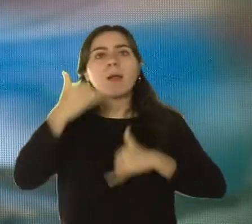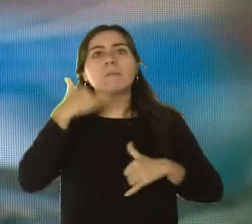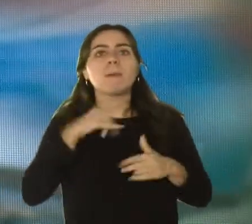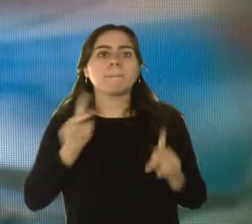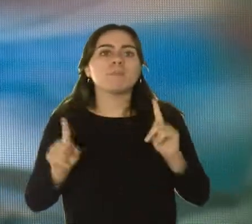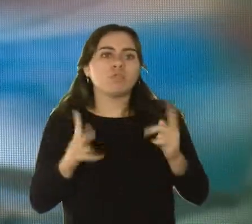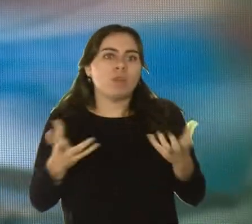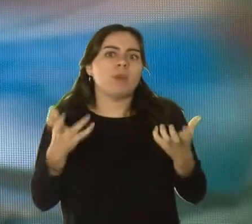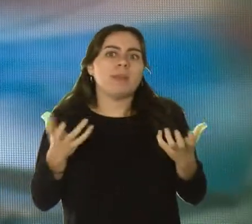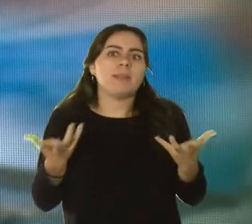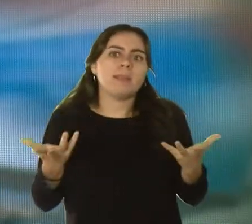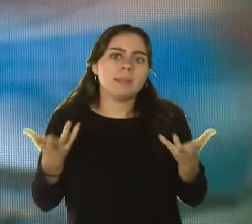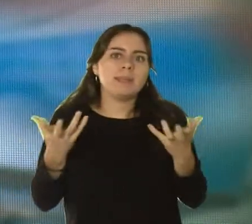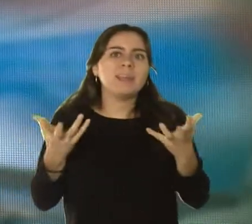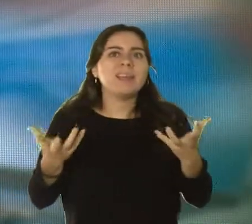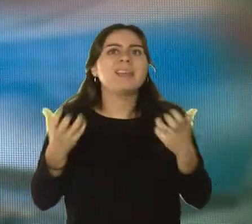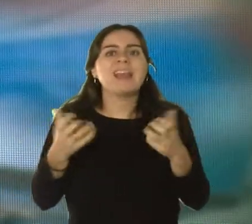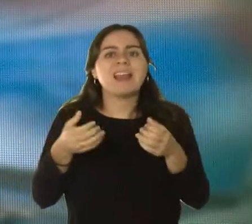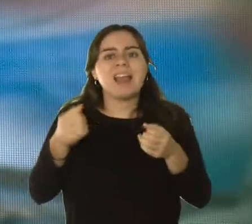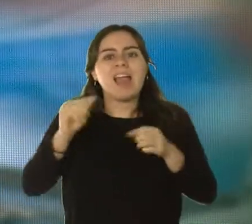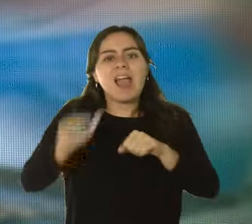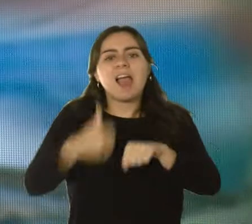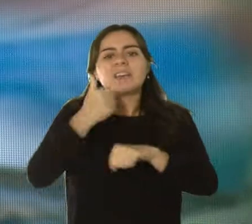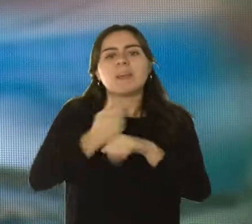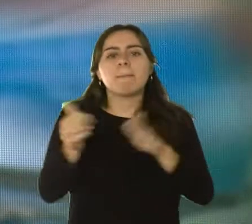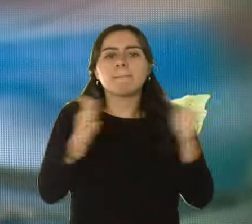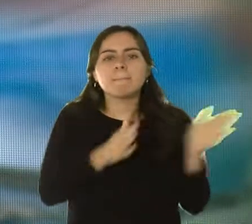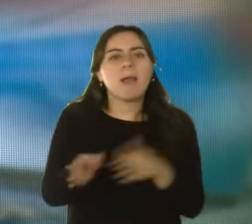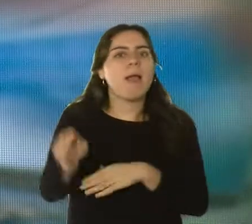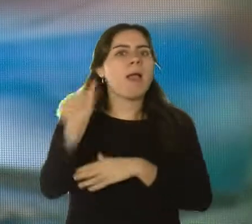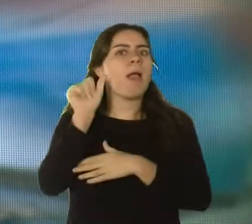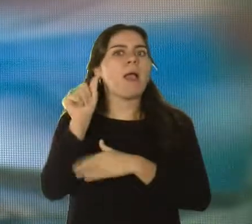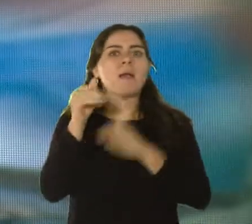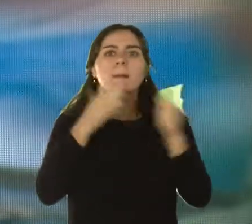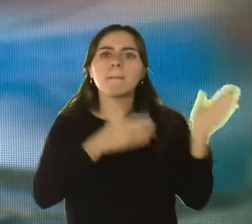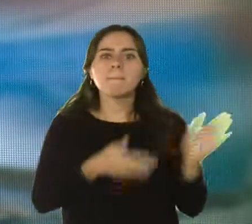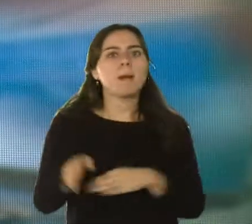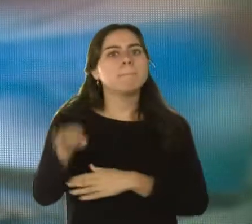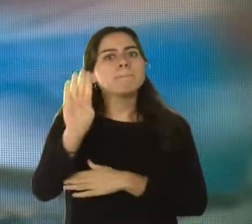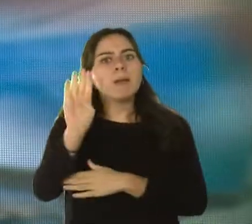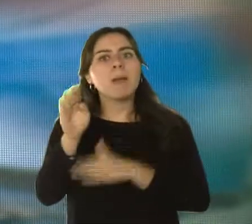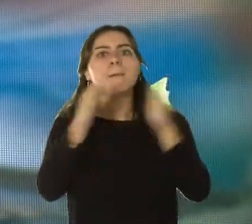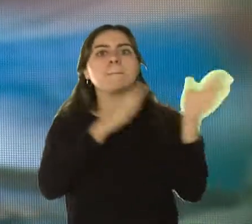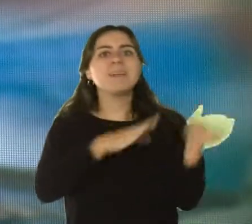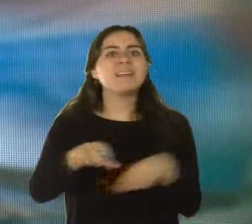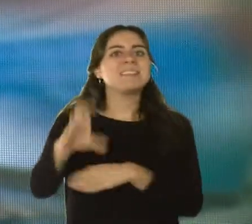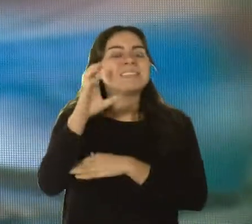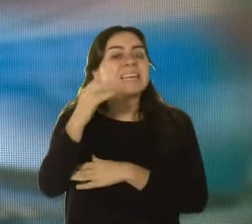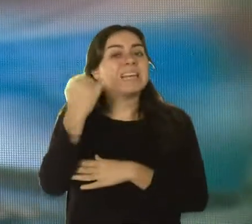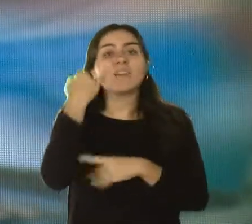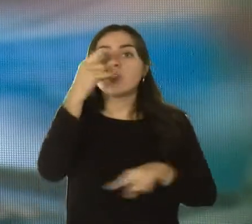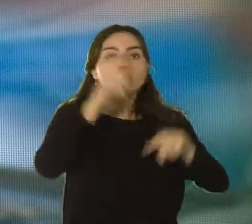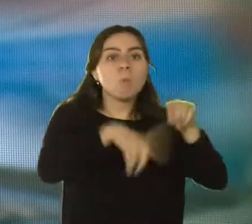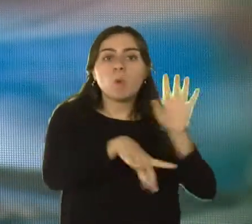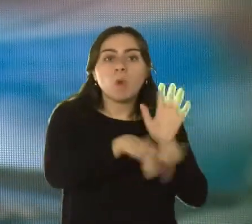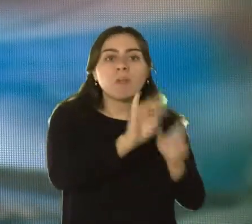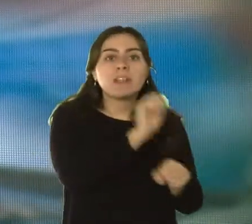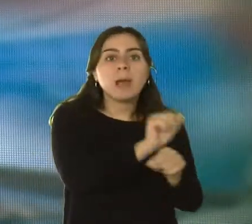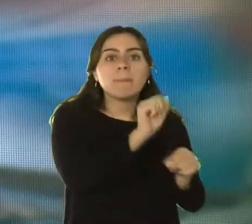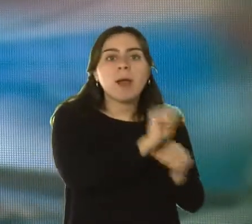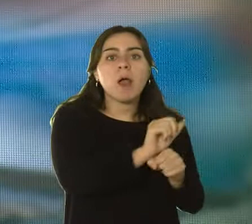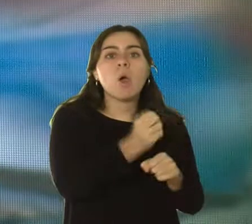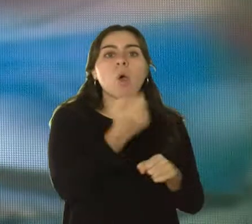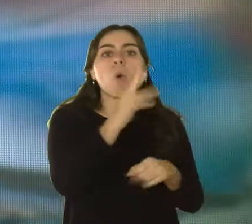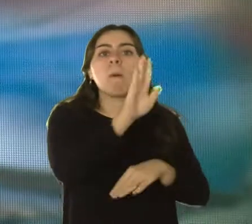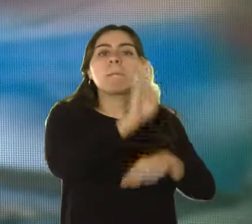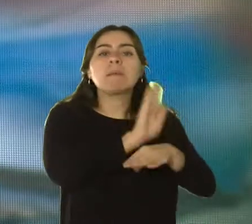quieren esbozar un plan A, plan B, plan C, en caso de que no puedan conseguir empleo, en caso de que no puedan subir las ganancias de sus